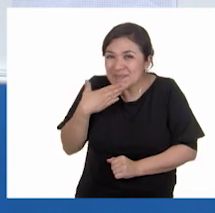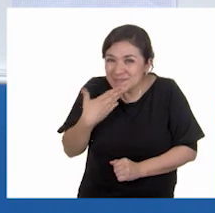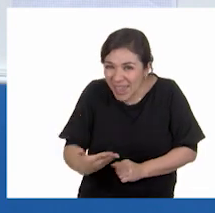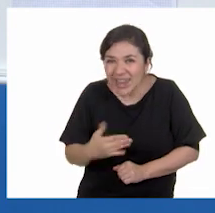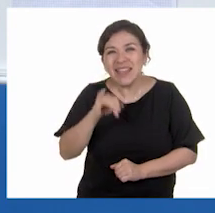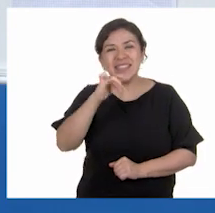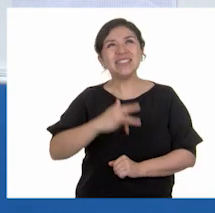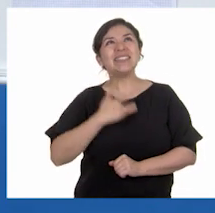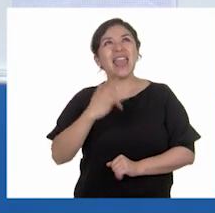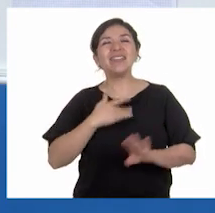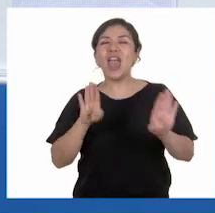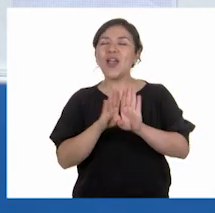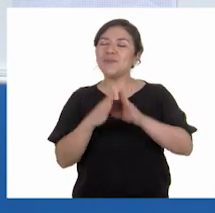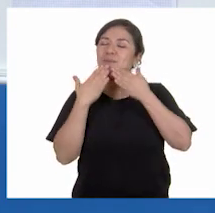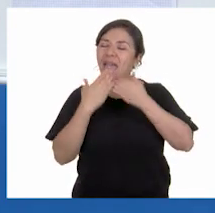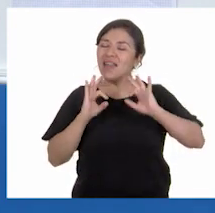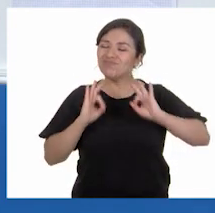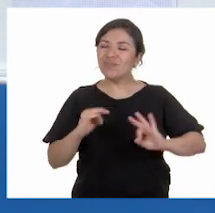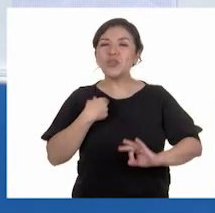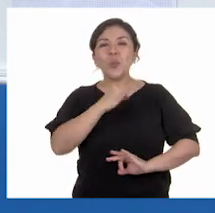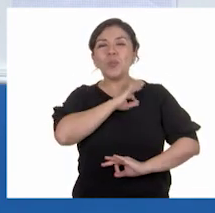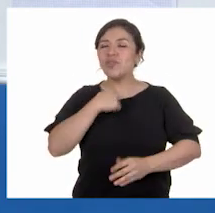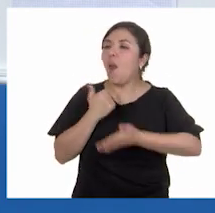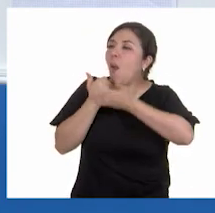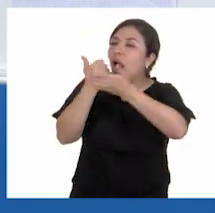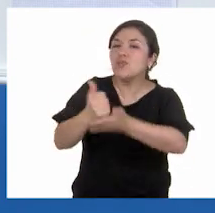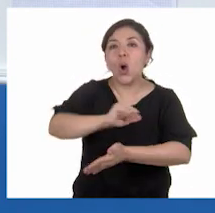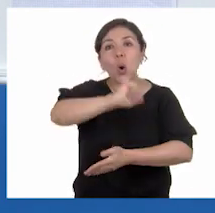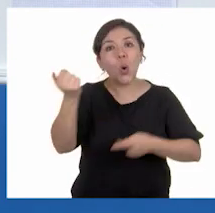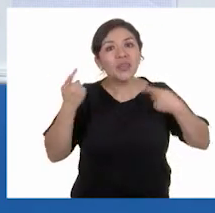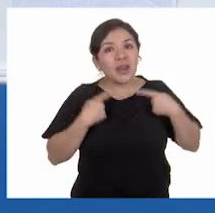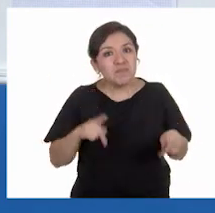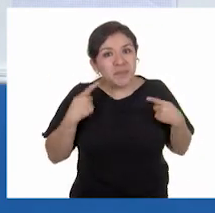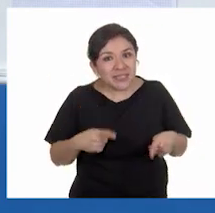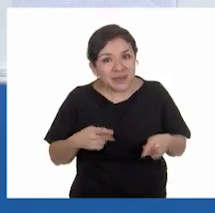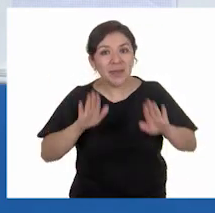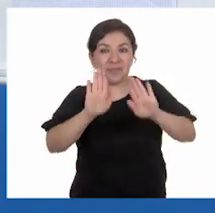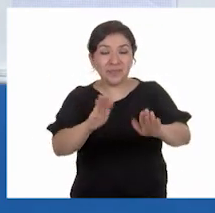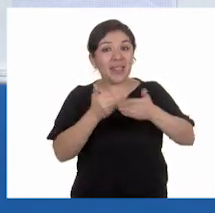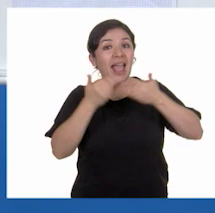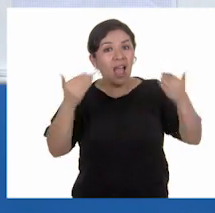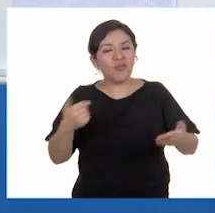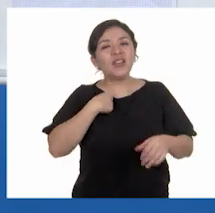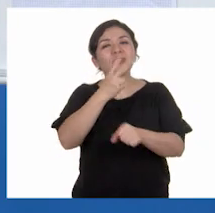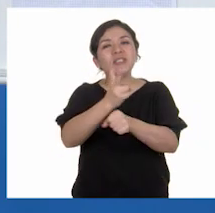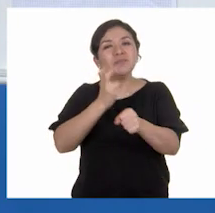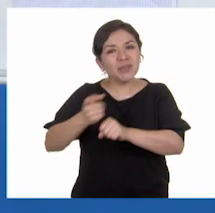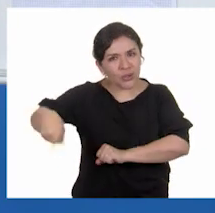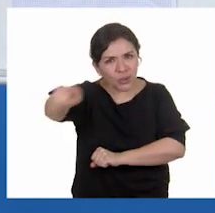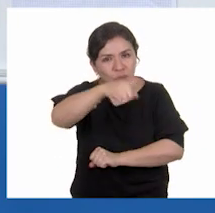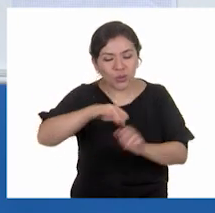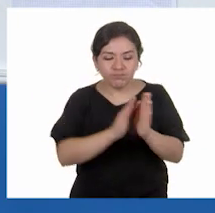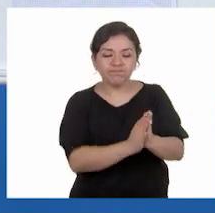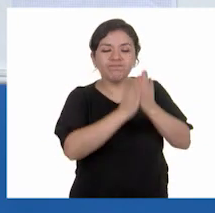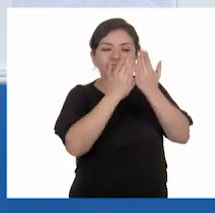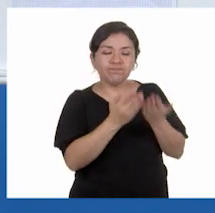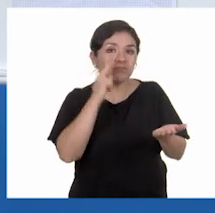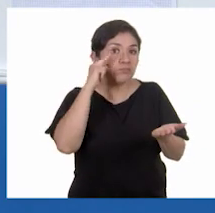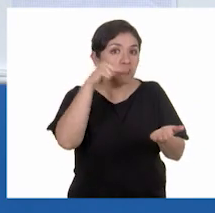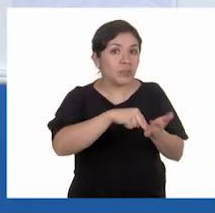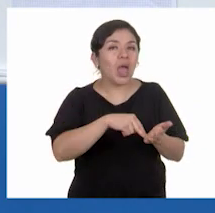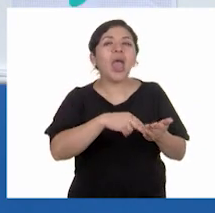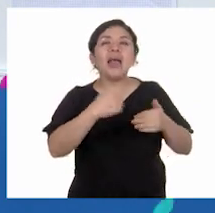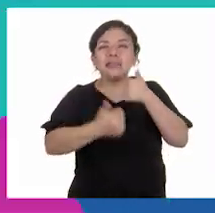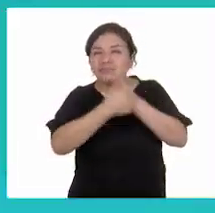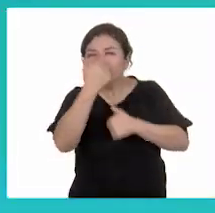Se siente uno muy bien cuando puede ayudar a otros. Ahora los invito a que abran su libro de